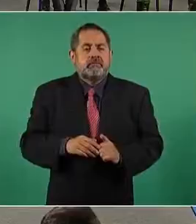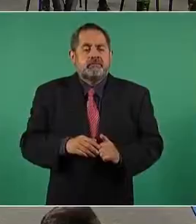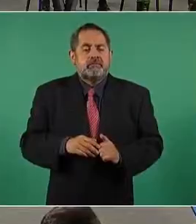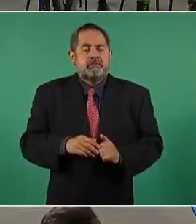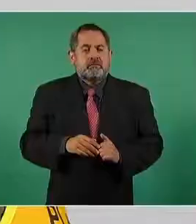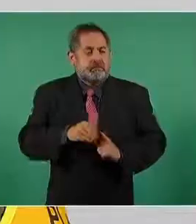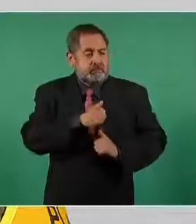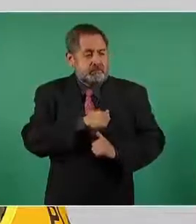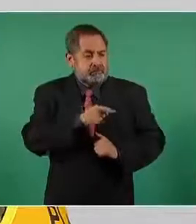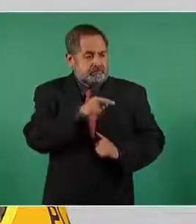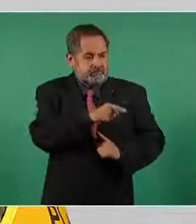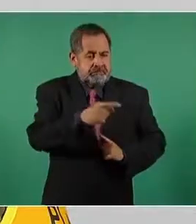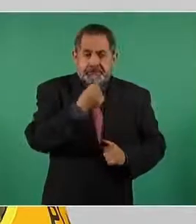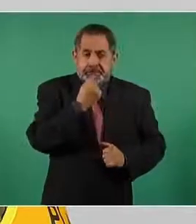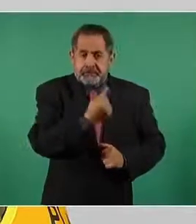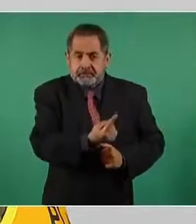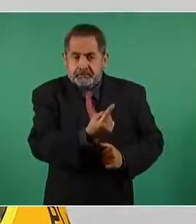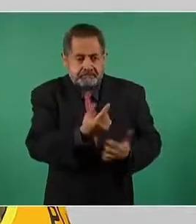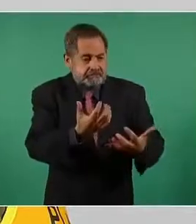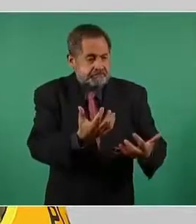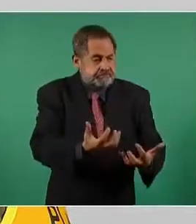que rescatan a un niño,